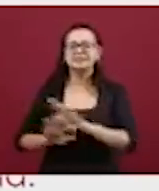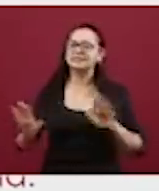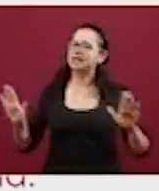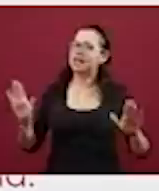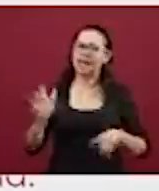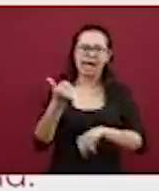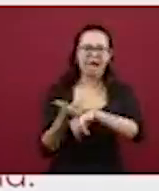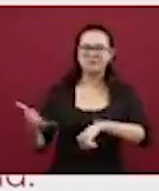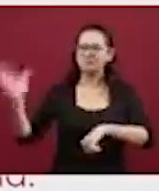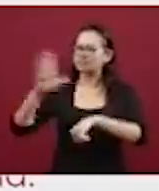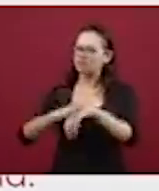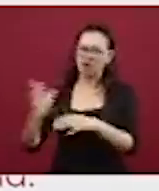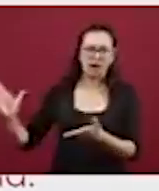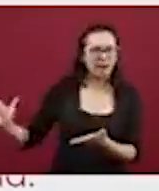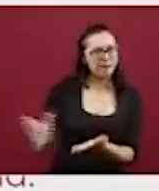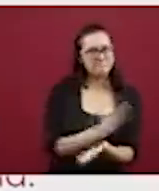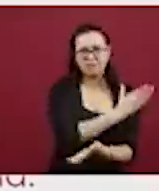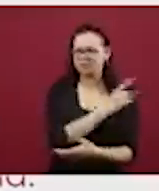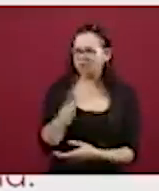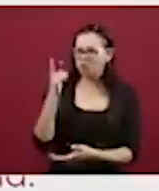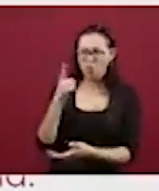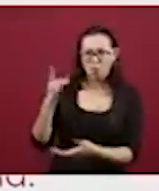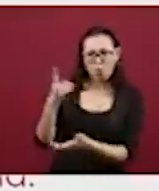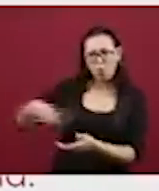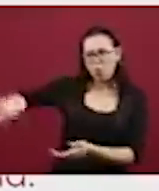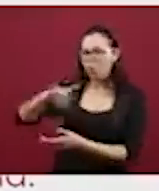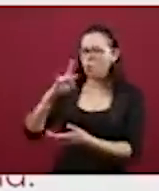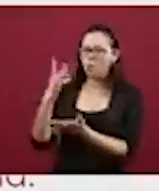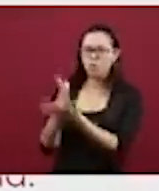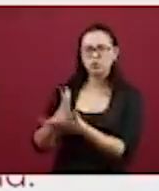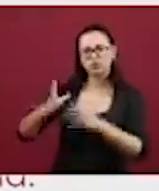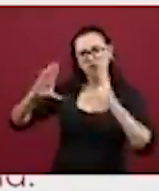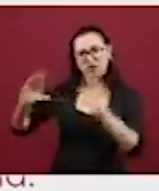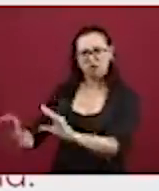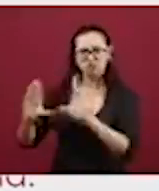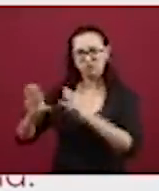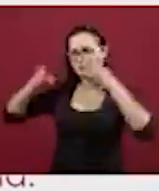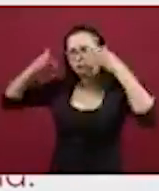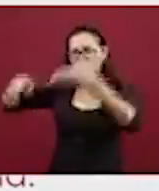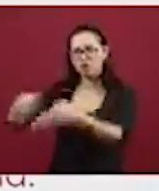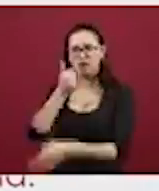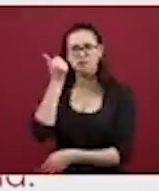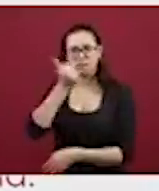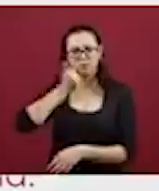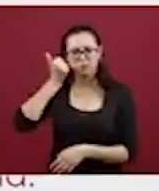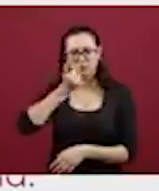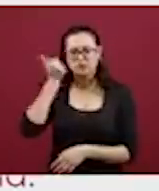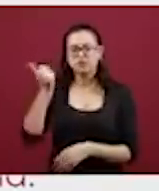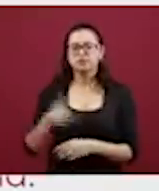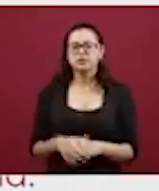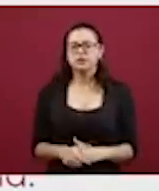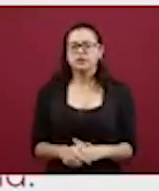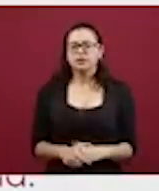descarga administrativa. La promoción de los maestros estará asociada con conocimientos,